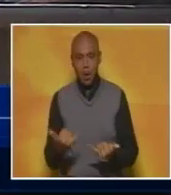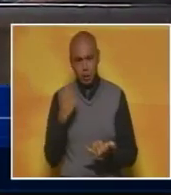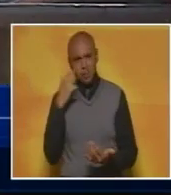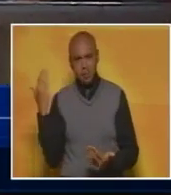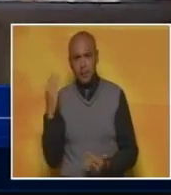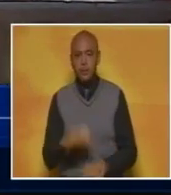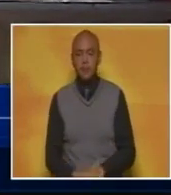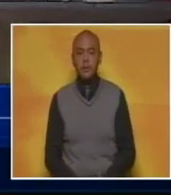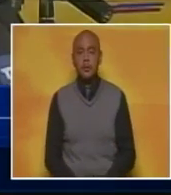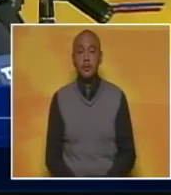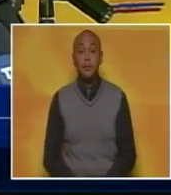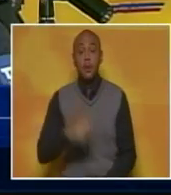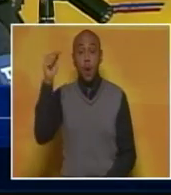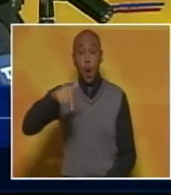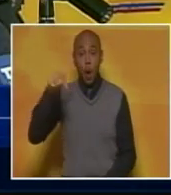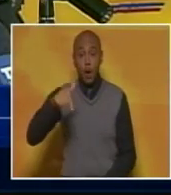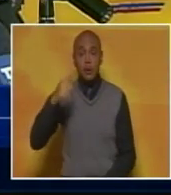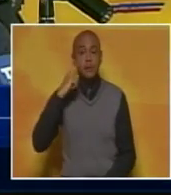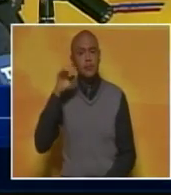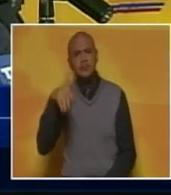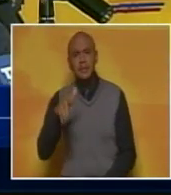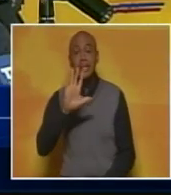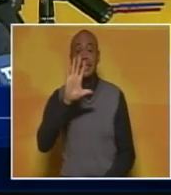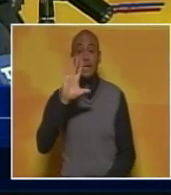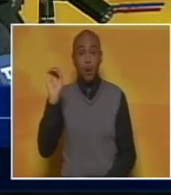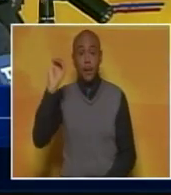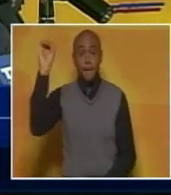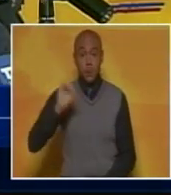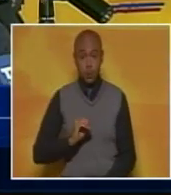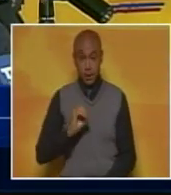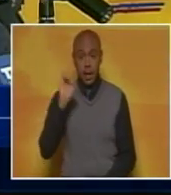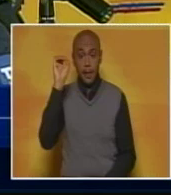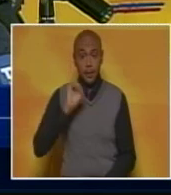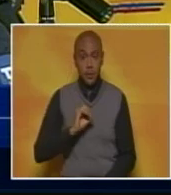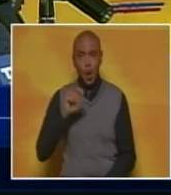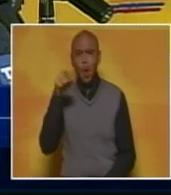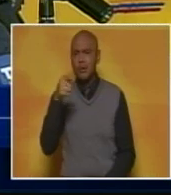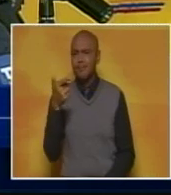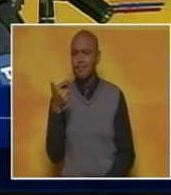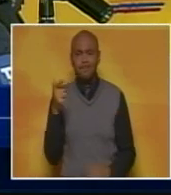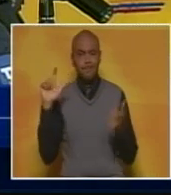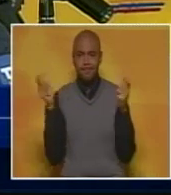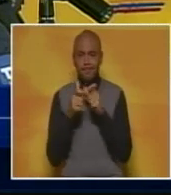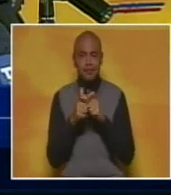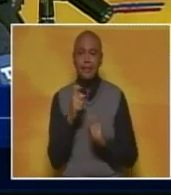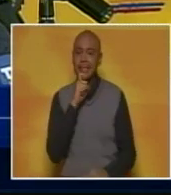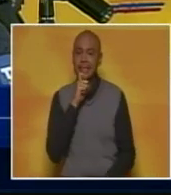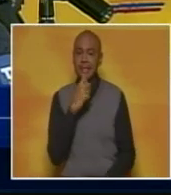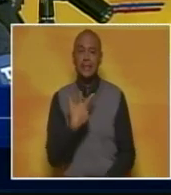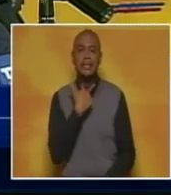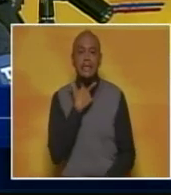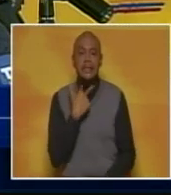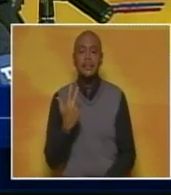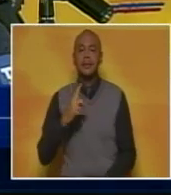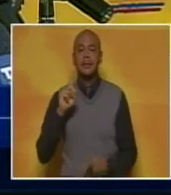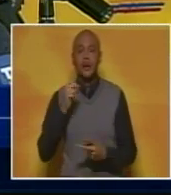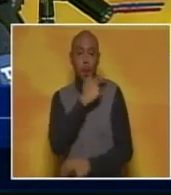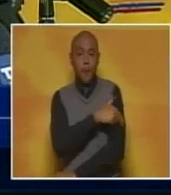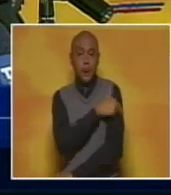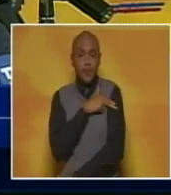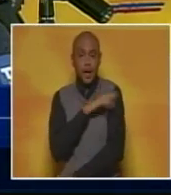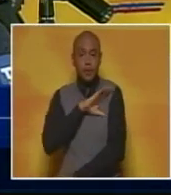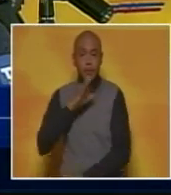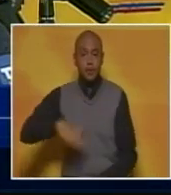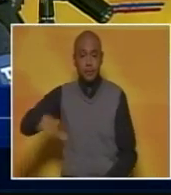dijo. Al día de hoy tenemos un promedio de 50% de desabastecimiento en los hospitales y en las instalaciones